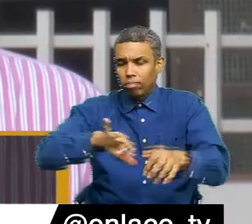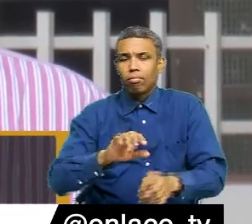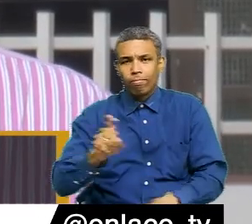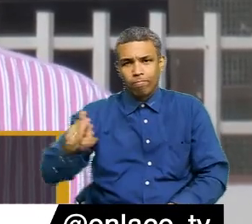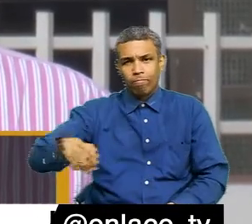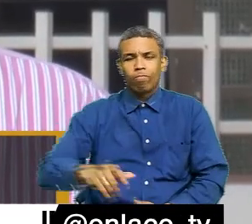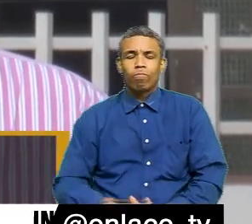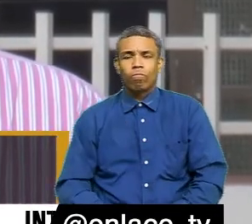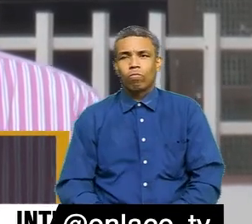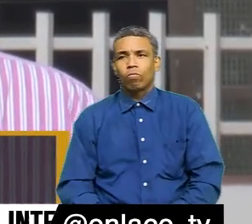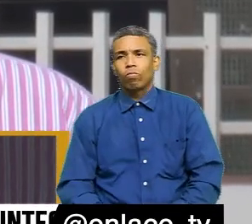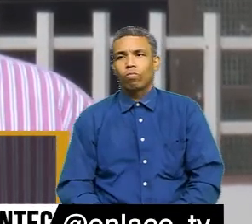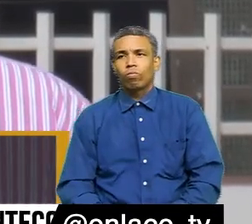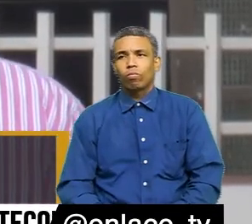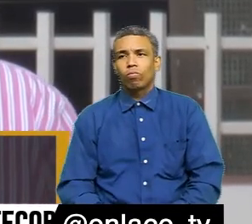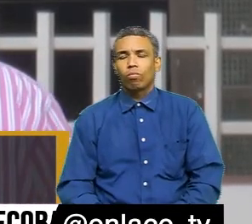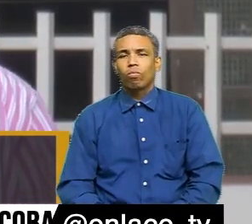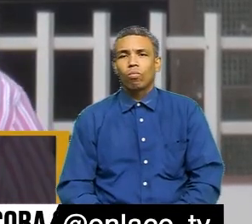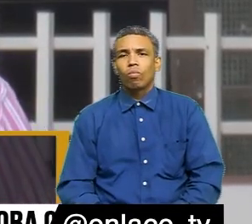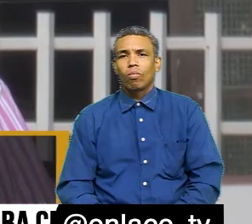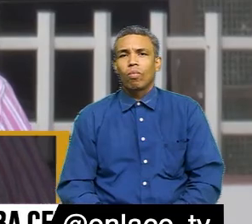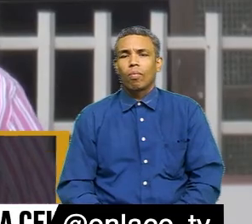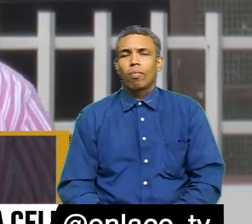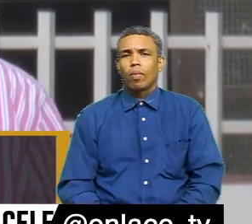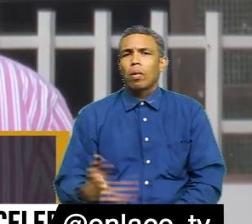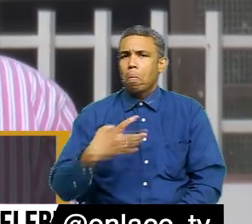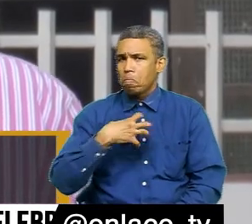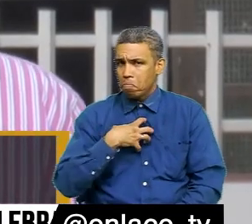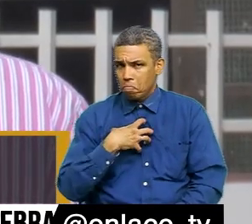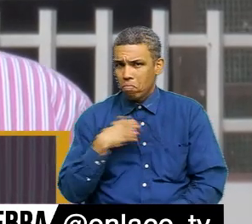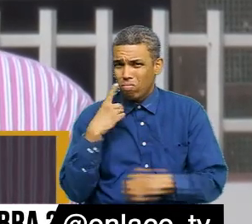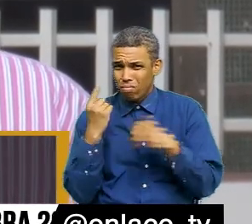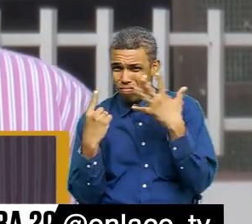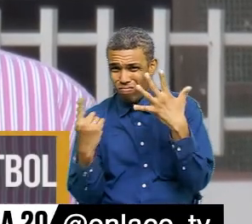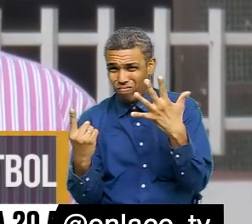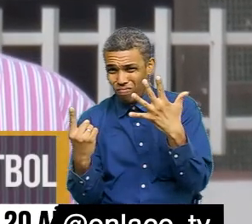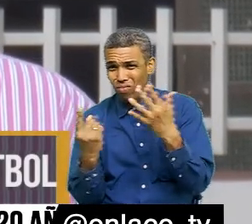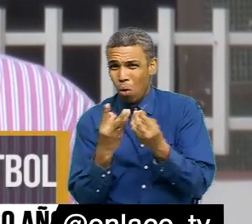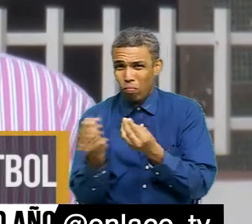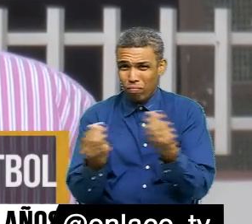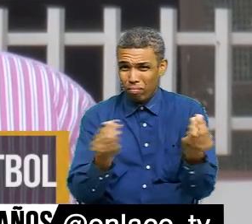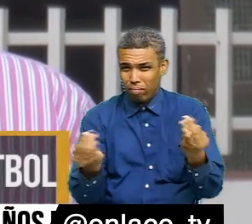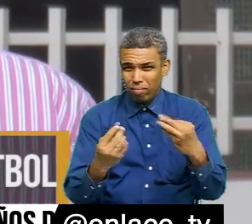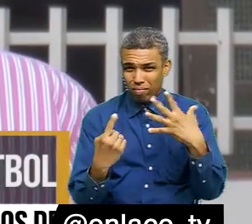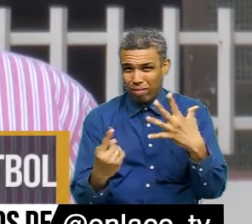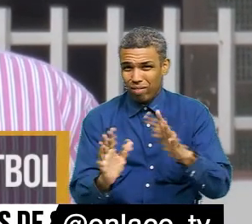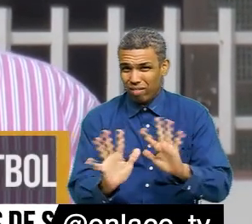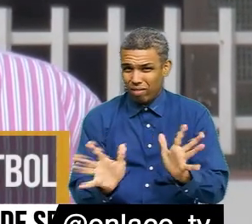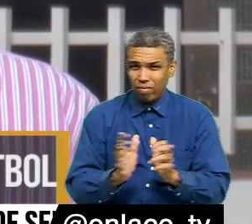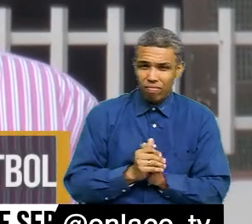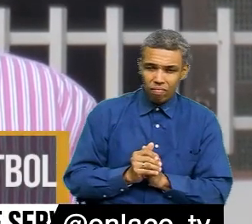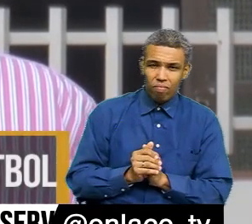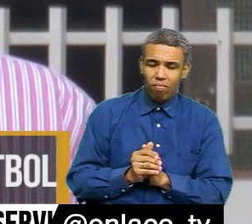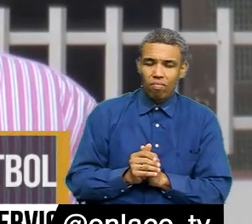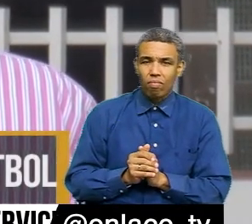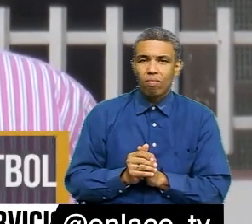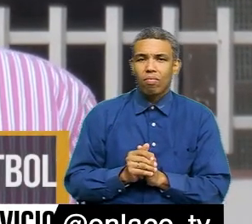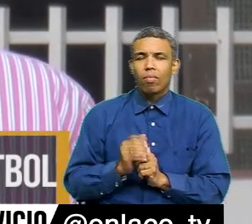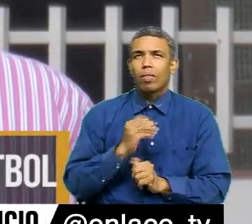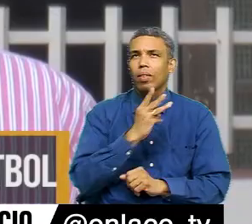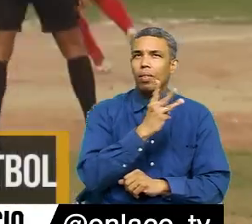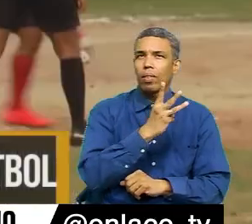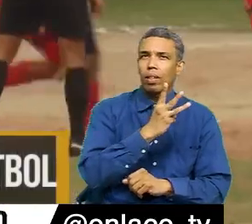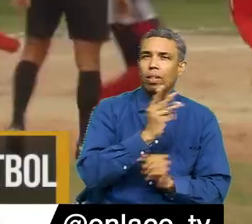esta versión, la número 14 del hexagonal juvenil de fútbol Nuevos Talentos, Copa Cerro Matpollo Inderva, que se va a hacer del 3 al